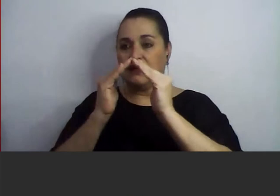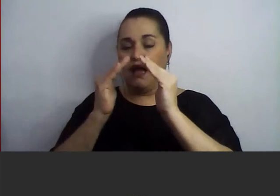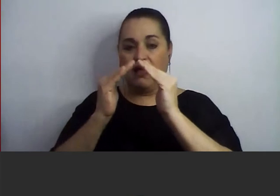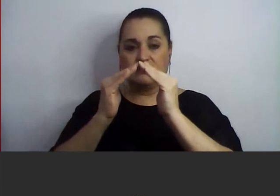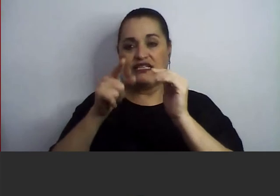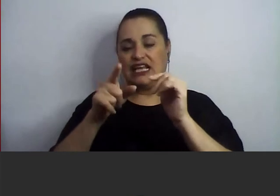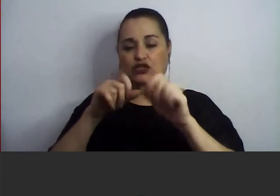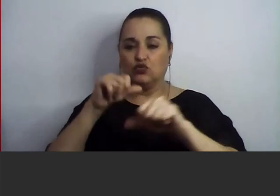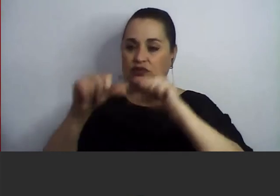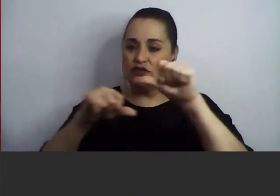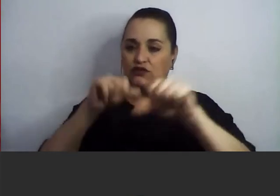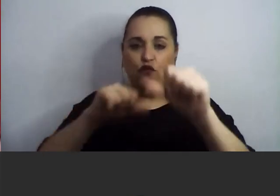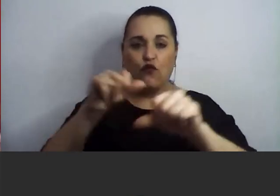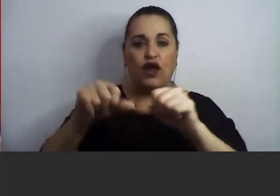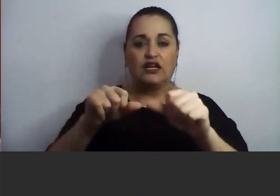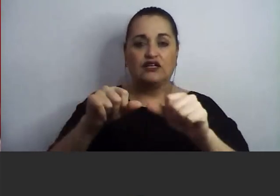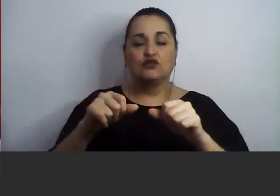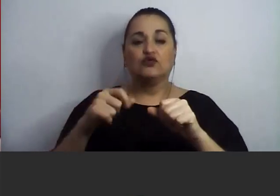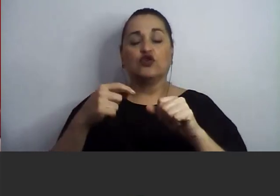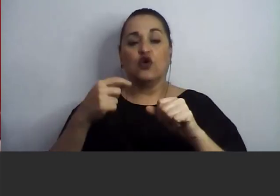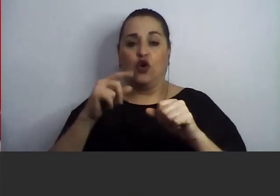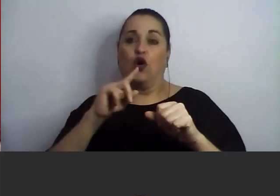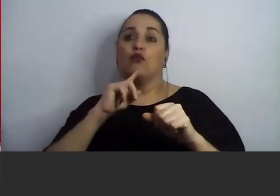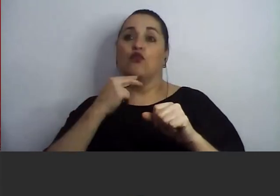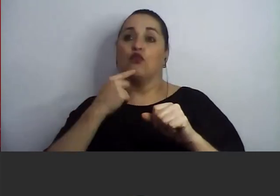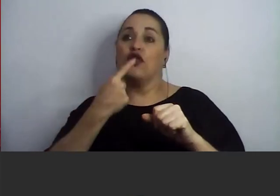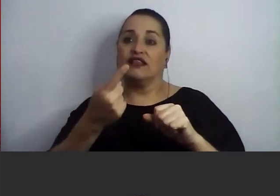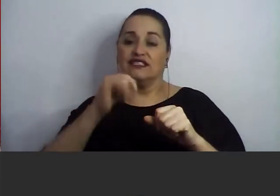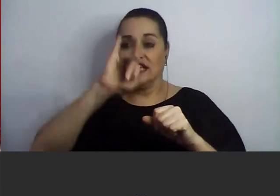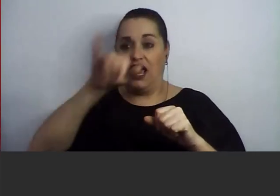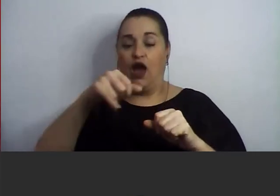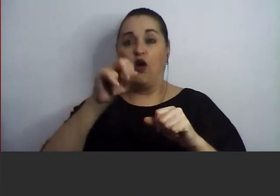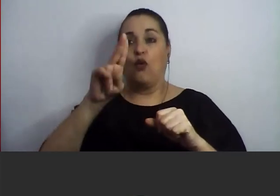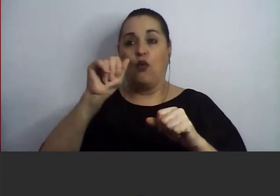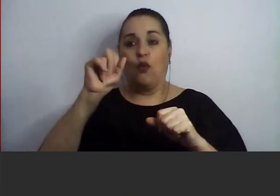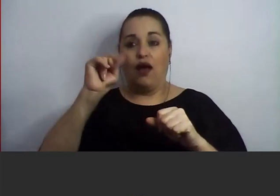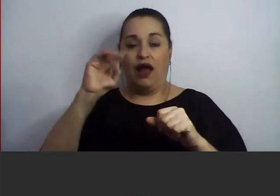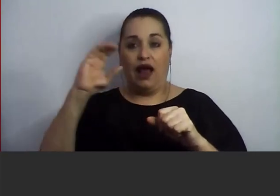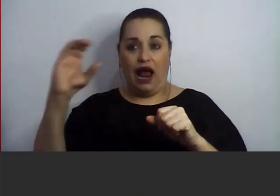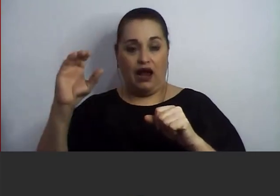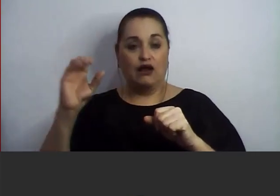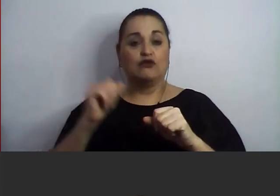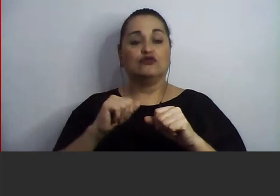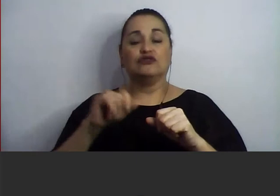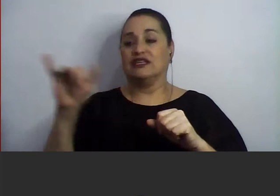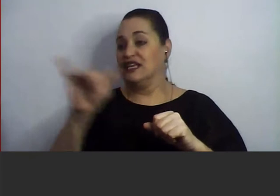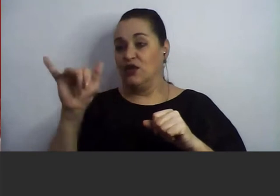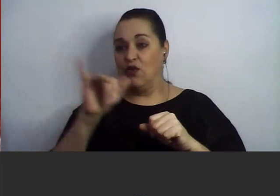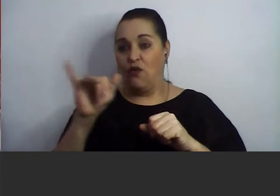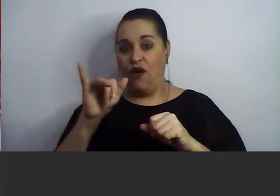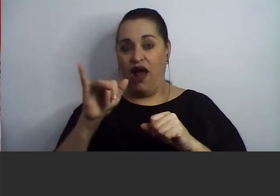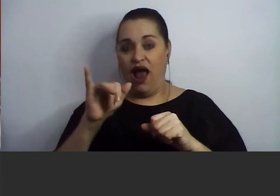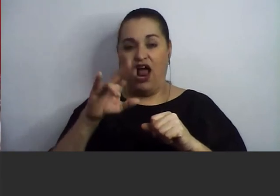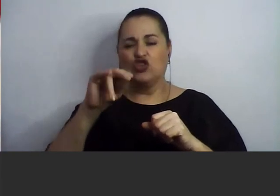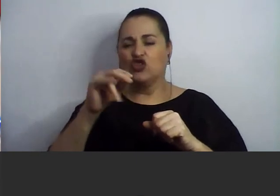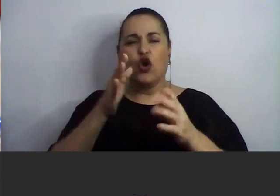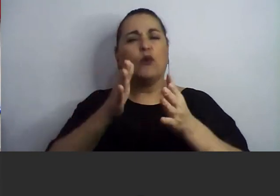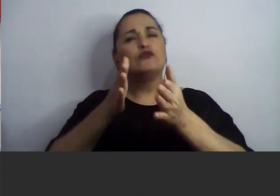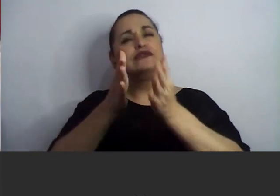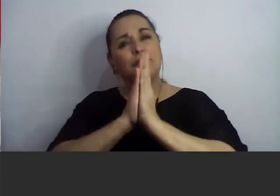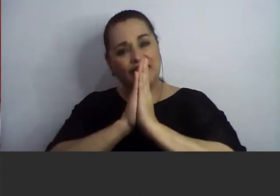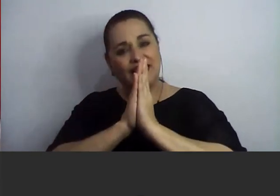estos esfuerzos y bueno como bien lo planteaba Juan Carlos bueno así como no como se le pide